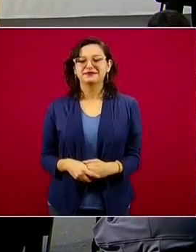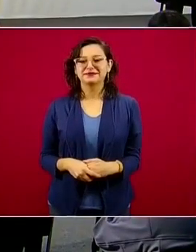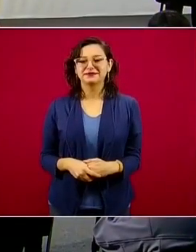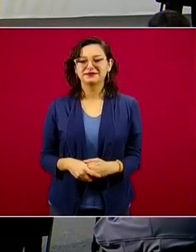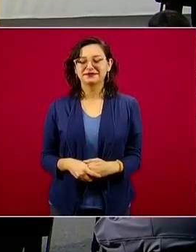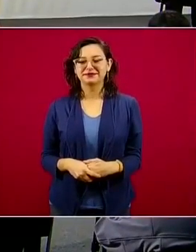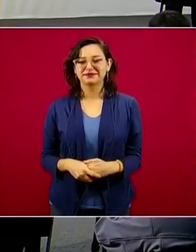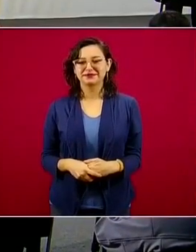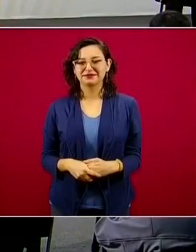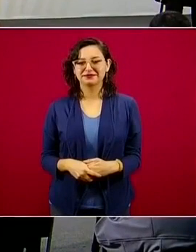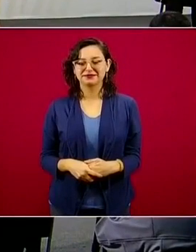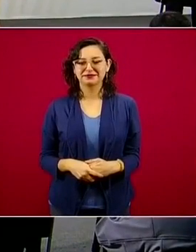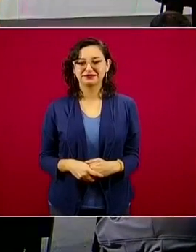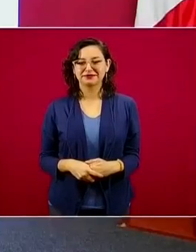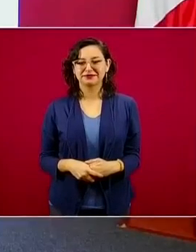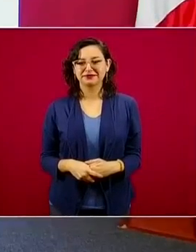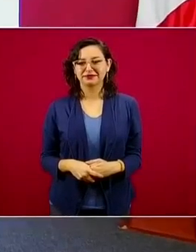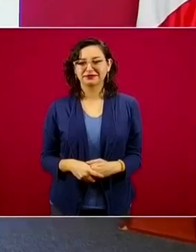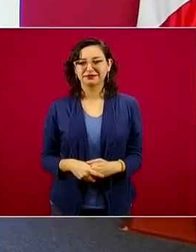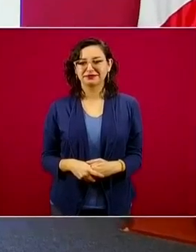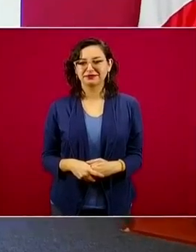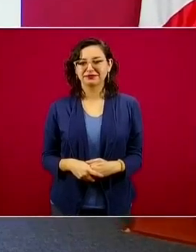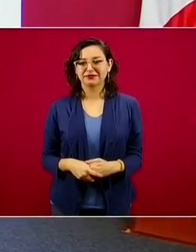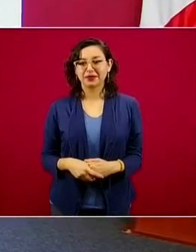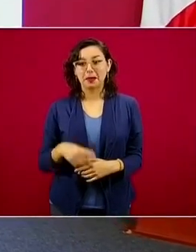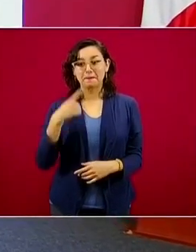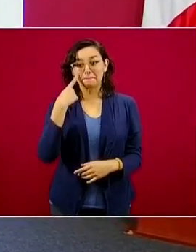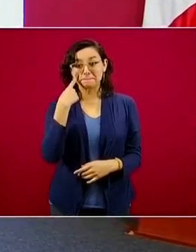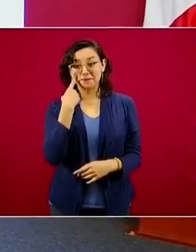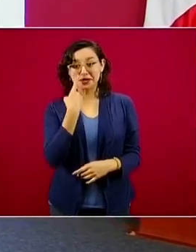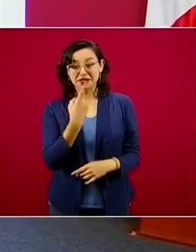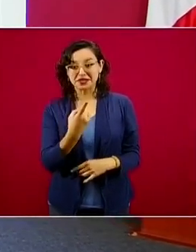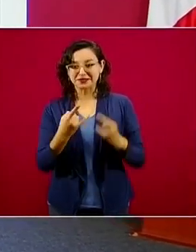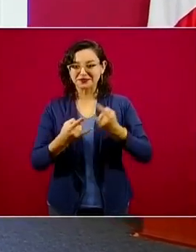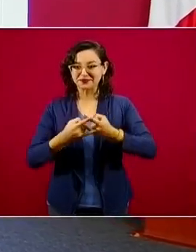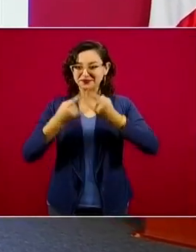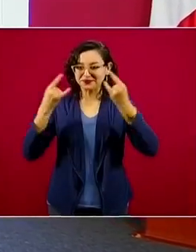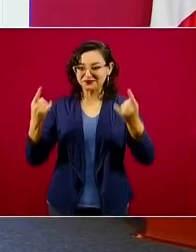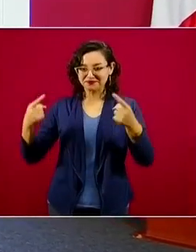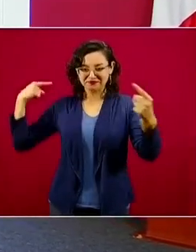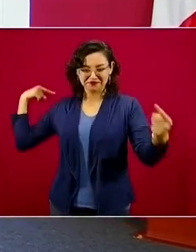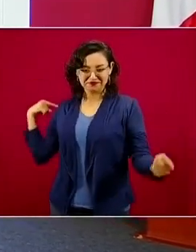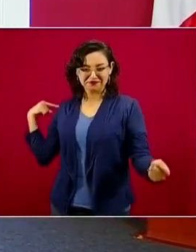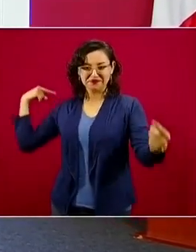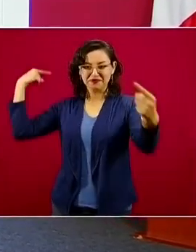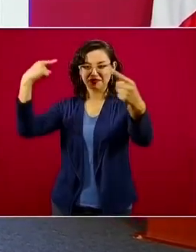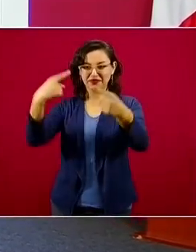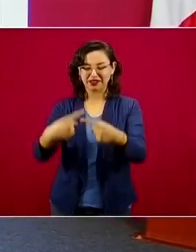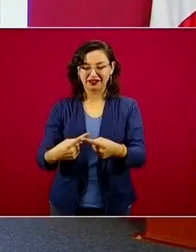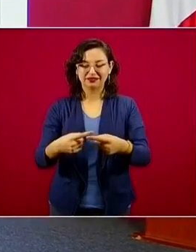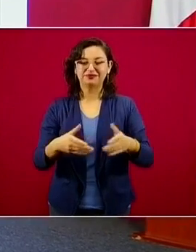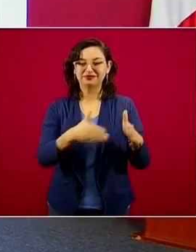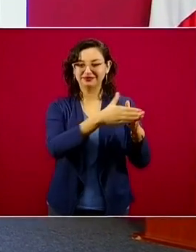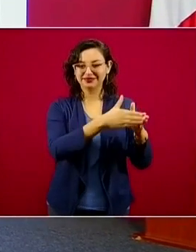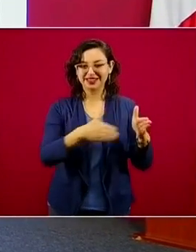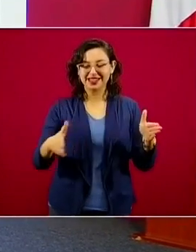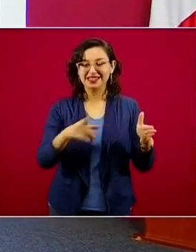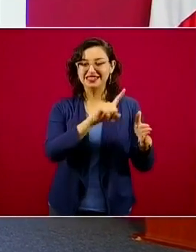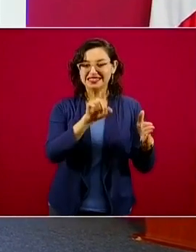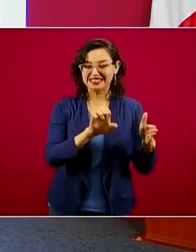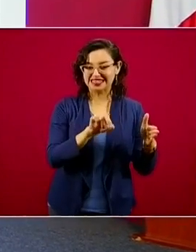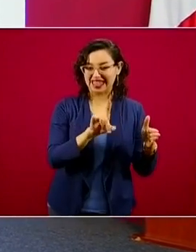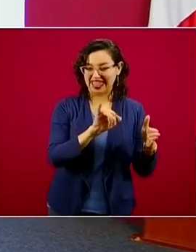viene en la crisis de zedillo el primer trimestre como se